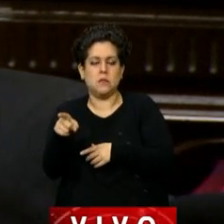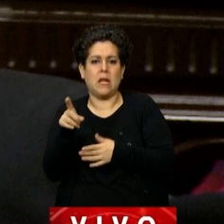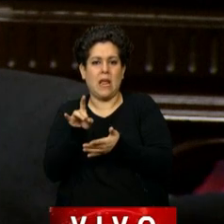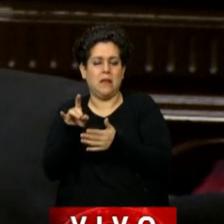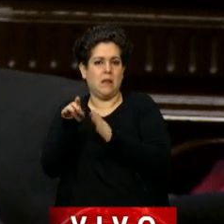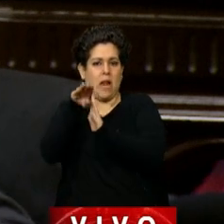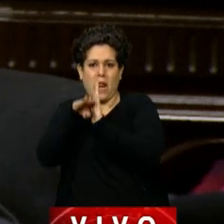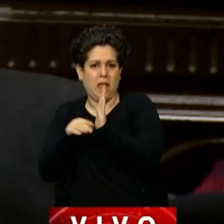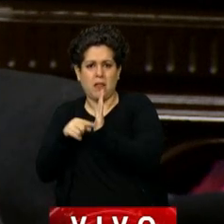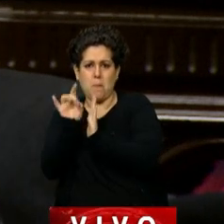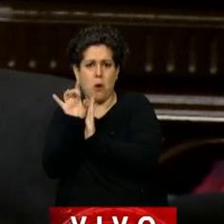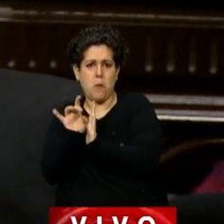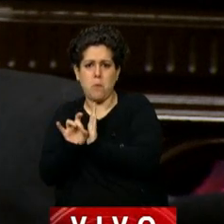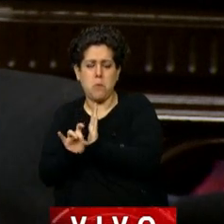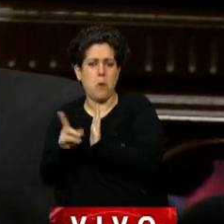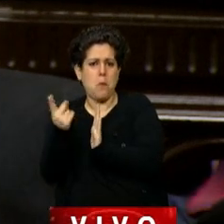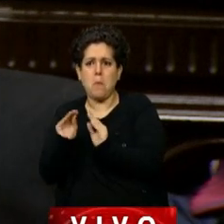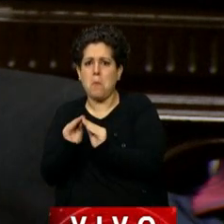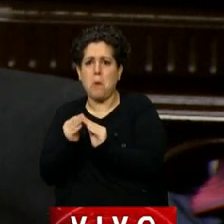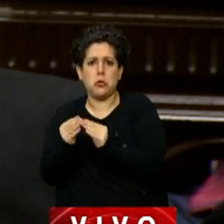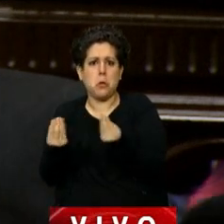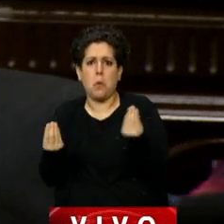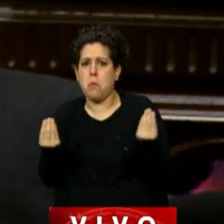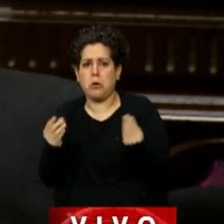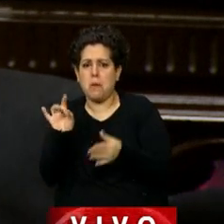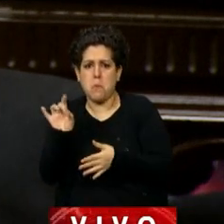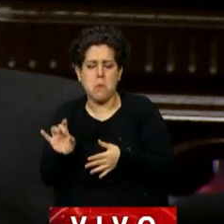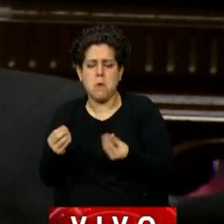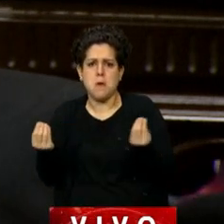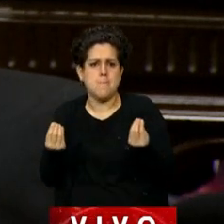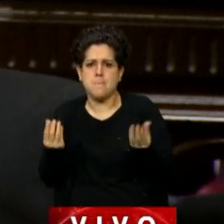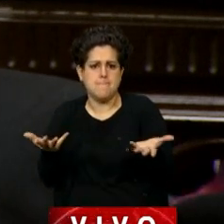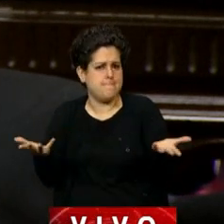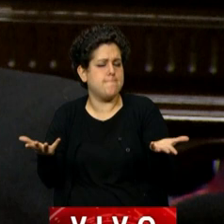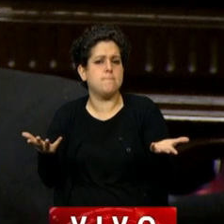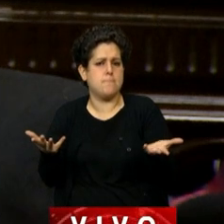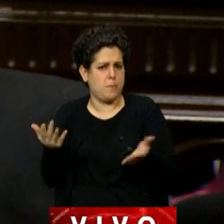eliminados sin una verdadera razón científica, había